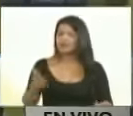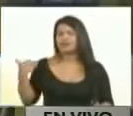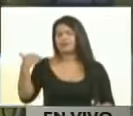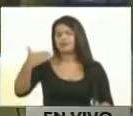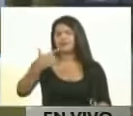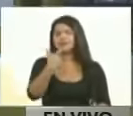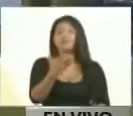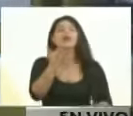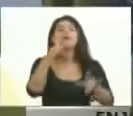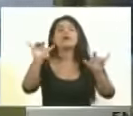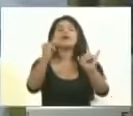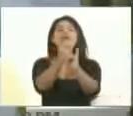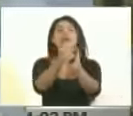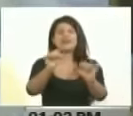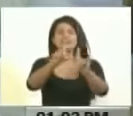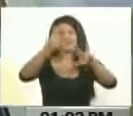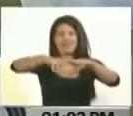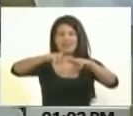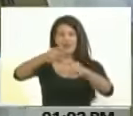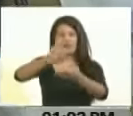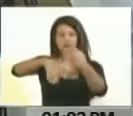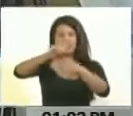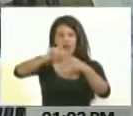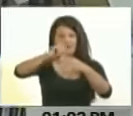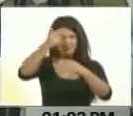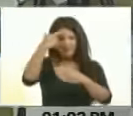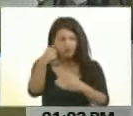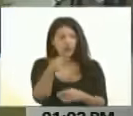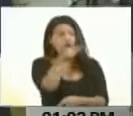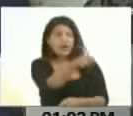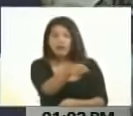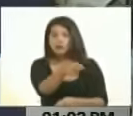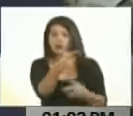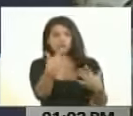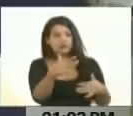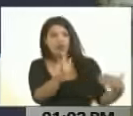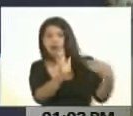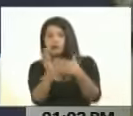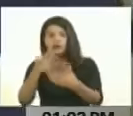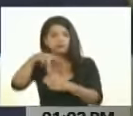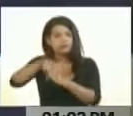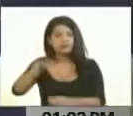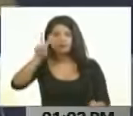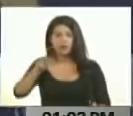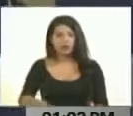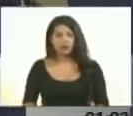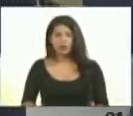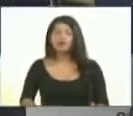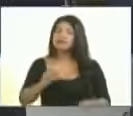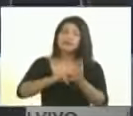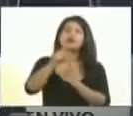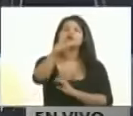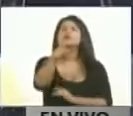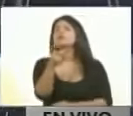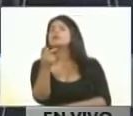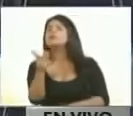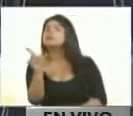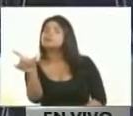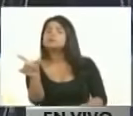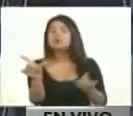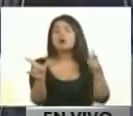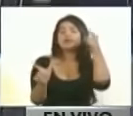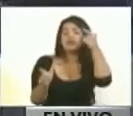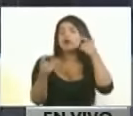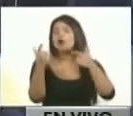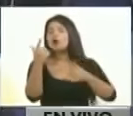Dollar Today, por ejemplo, ataca sin distinción al pueblo de Venezuela. No le pide un carné político para decir si lo afecta o no. Los